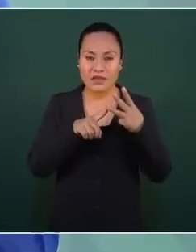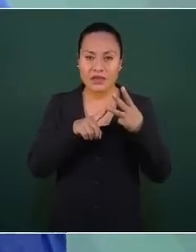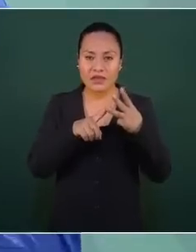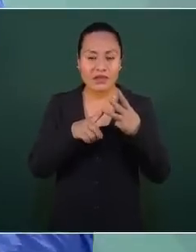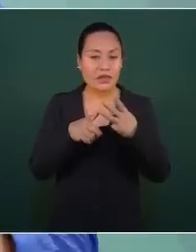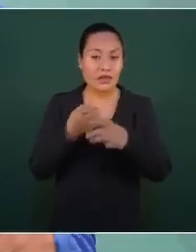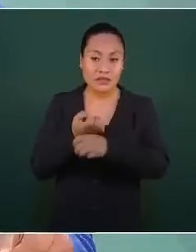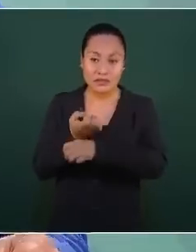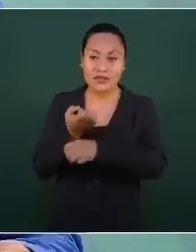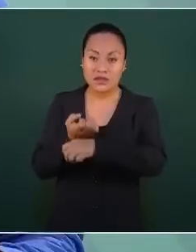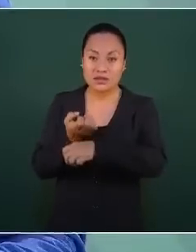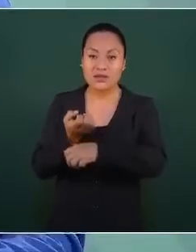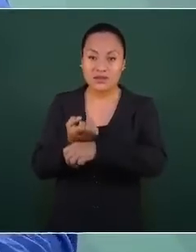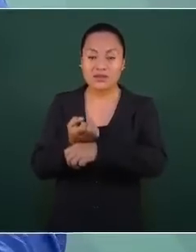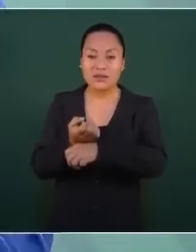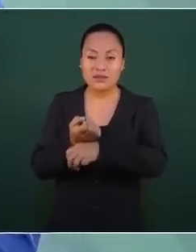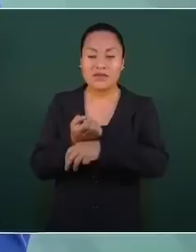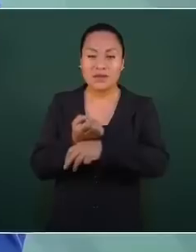que más